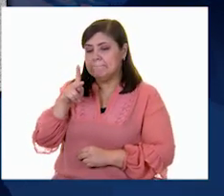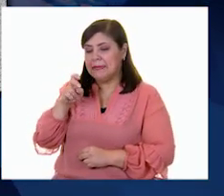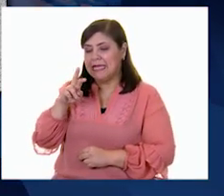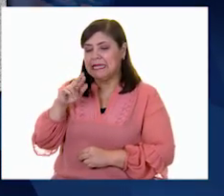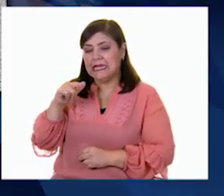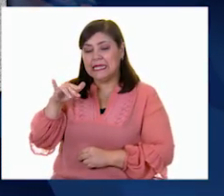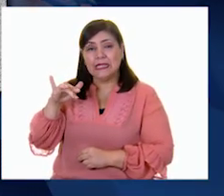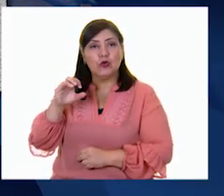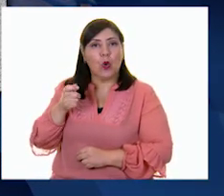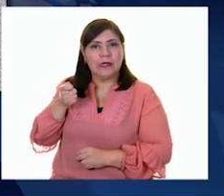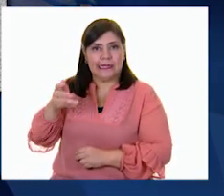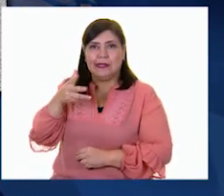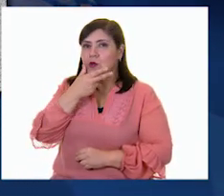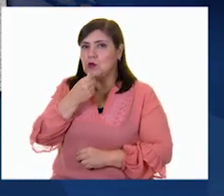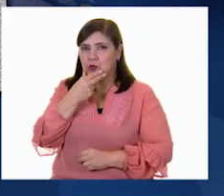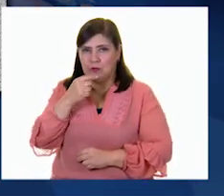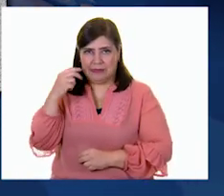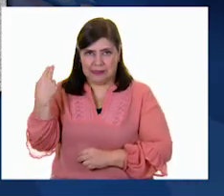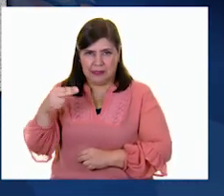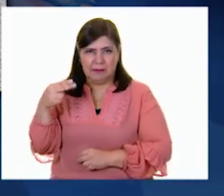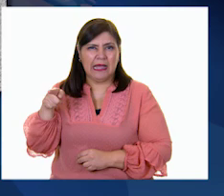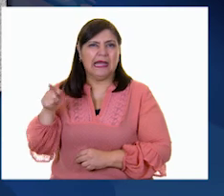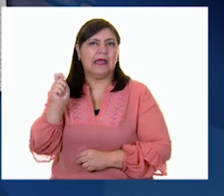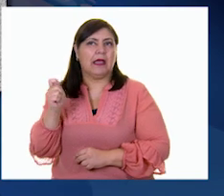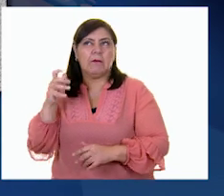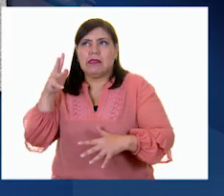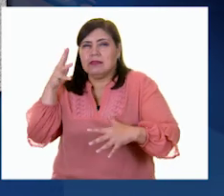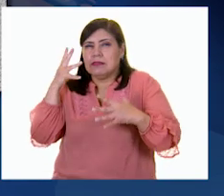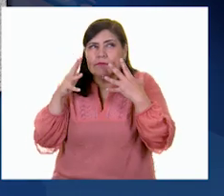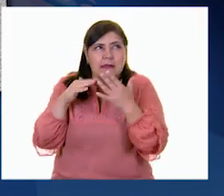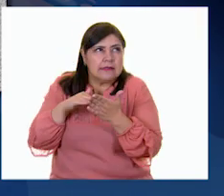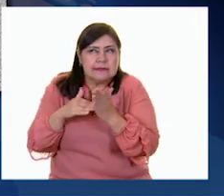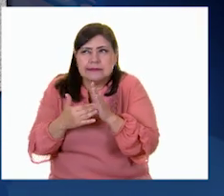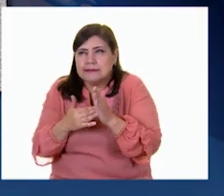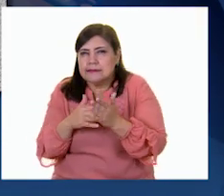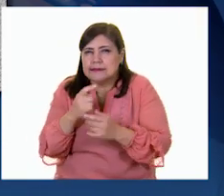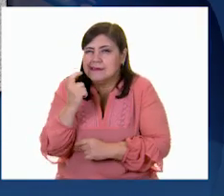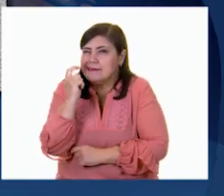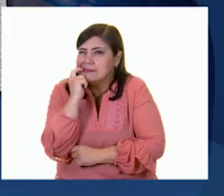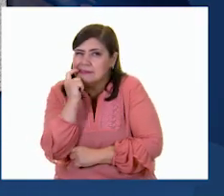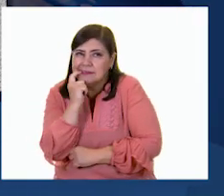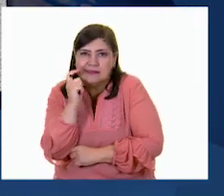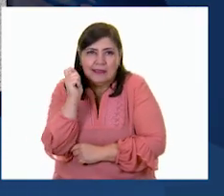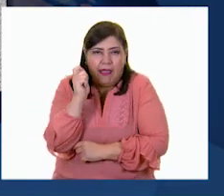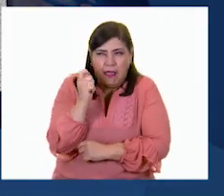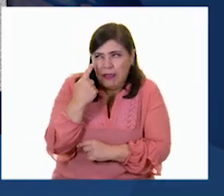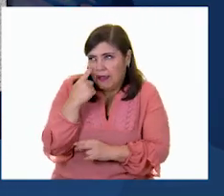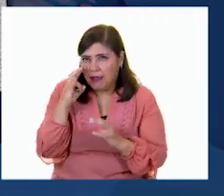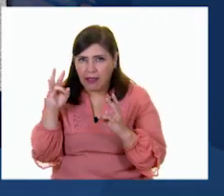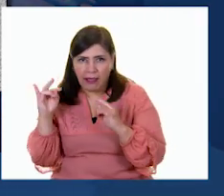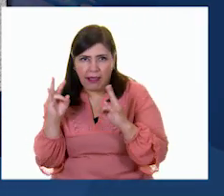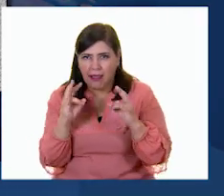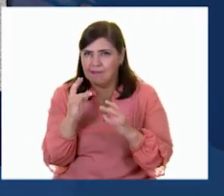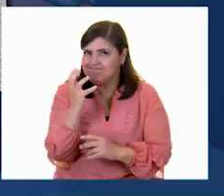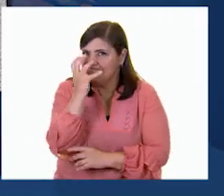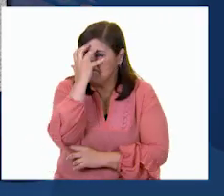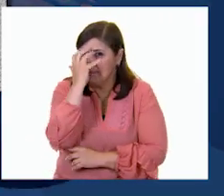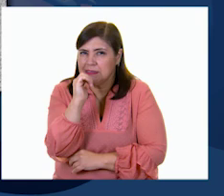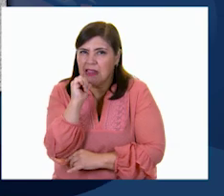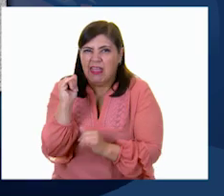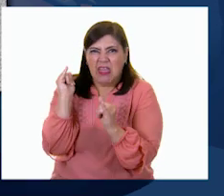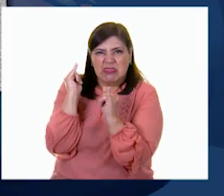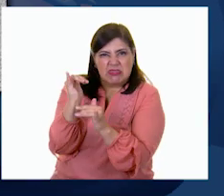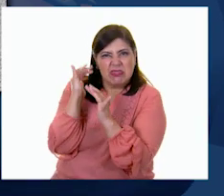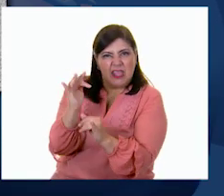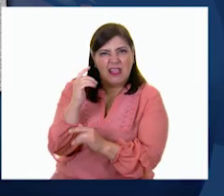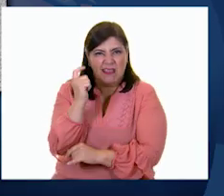del protagonista, quien es un pícaro, es decir, un individuo listo, astuto, desvergonzado y